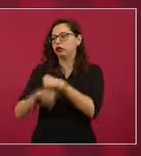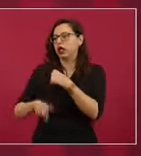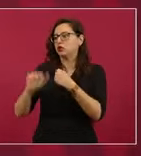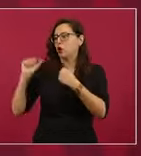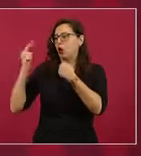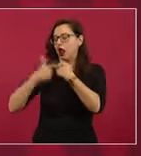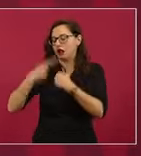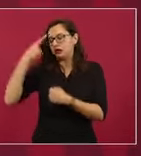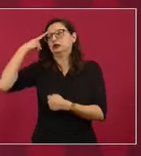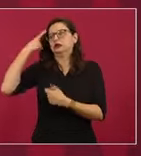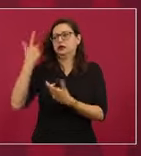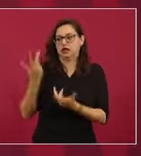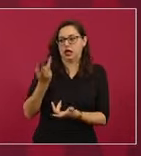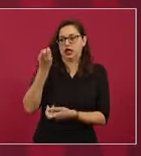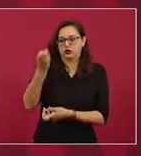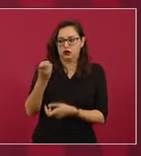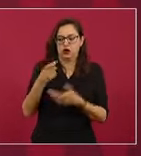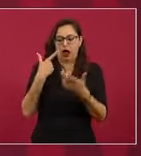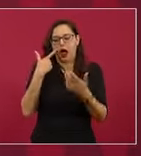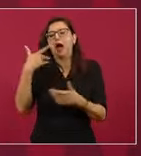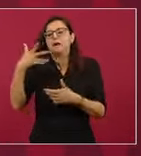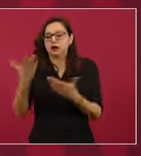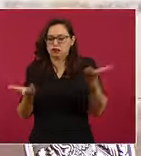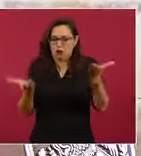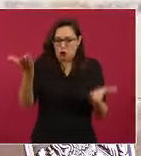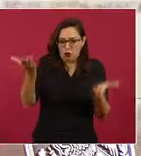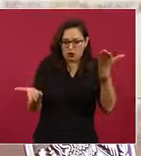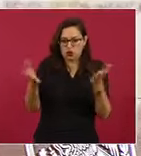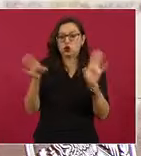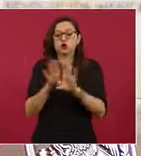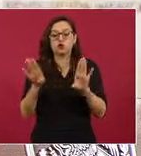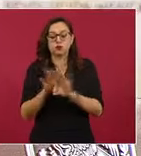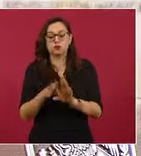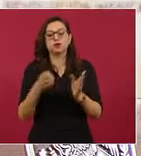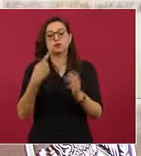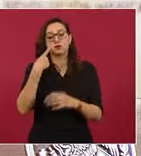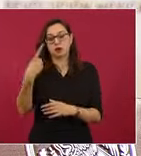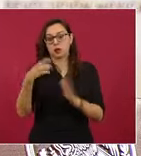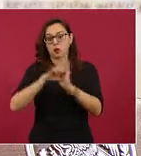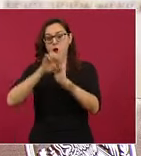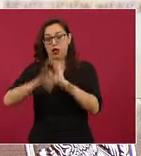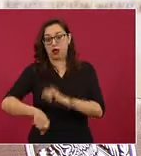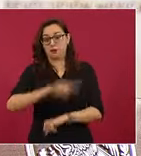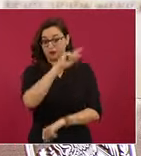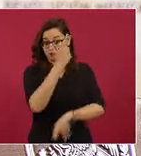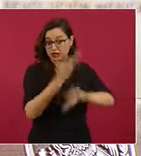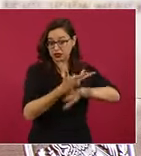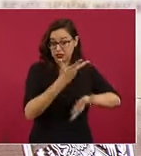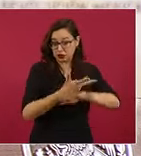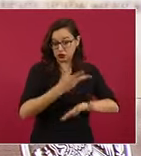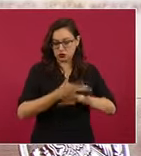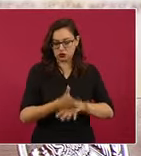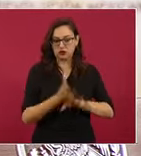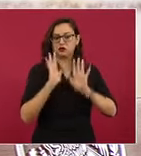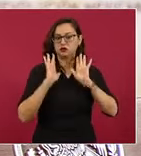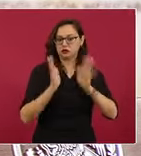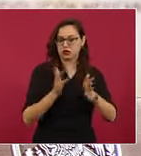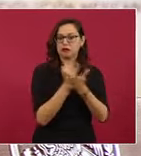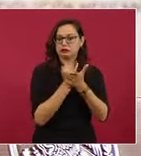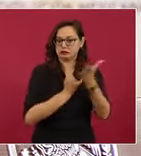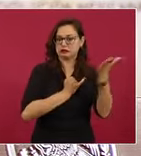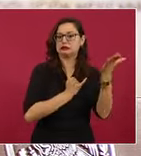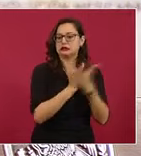En Estados Unidos ya hay una decisión en cuanto a esto del